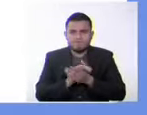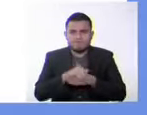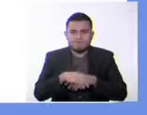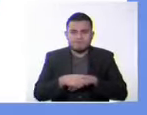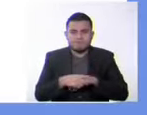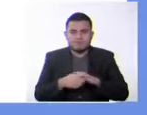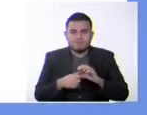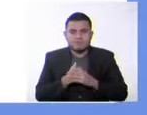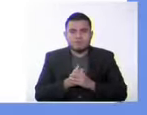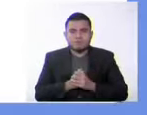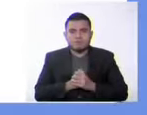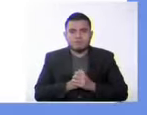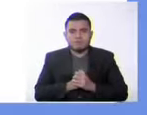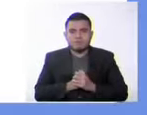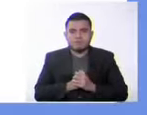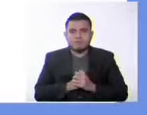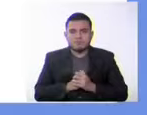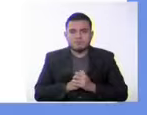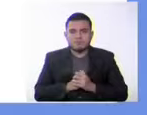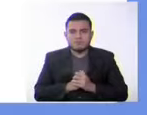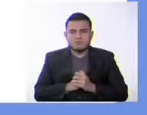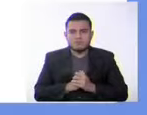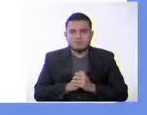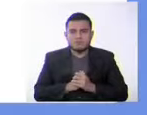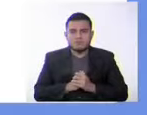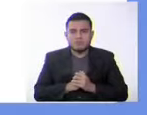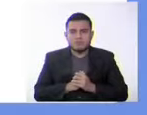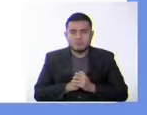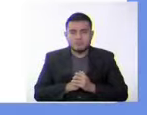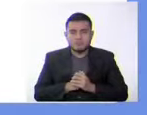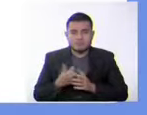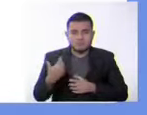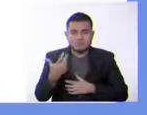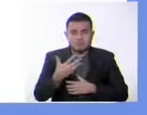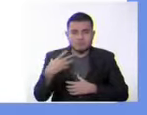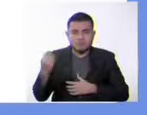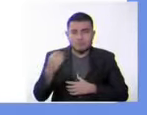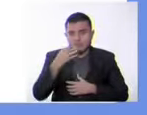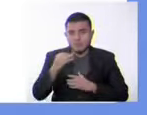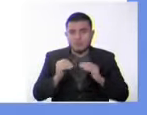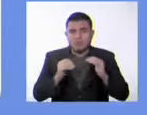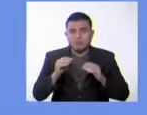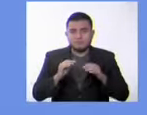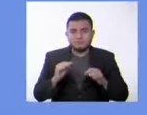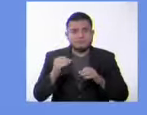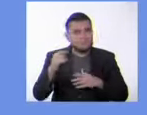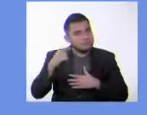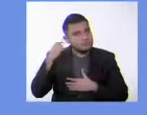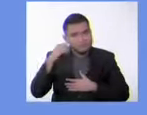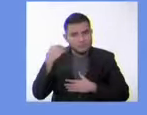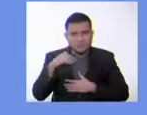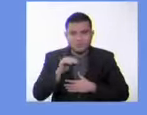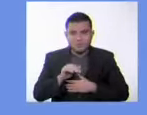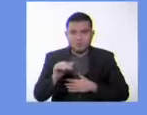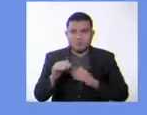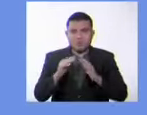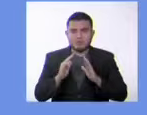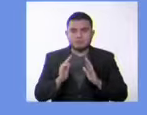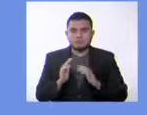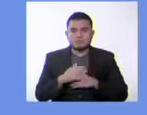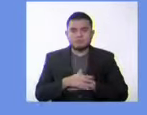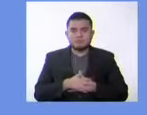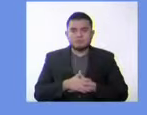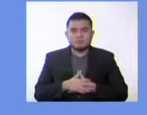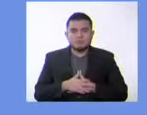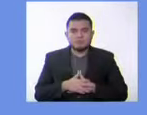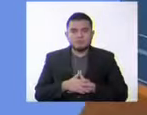manos, además del uso de mascarilla cuando salimos. Exacto. E igual que los niños y niñas en casa tienen que